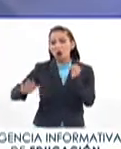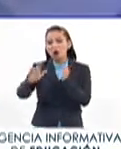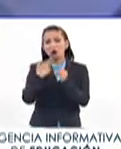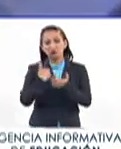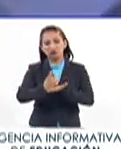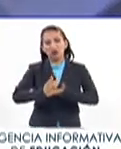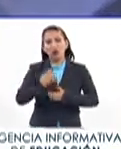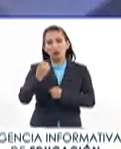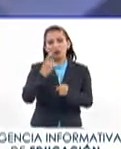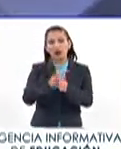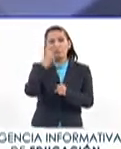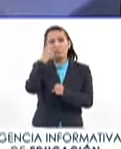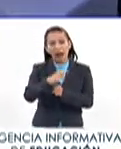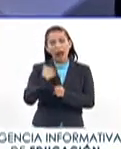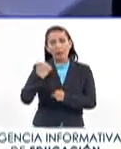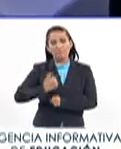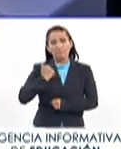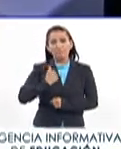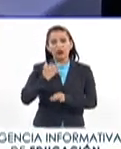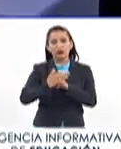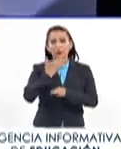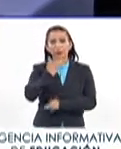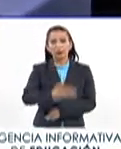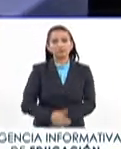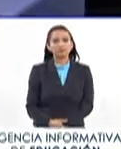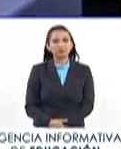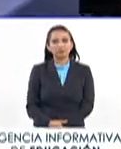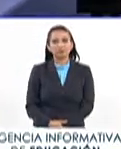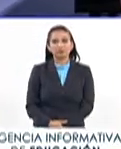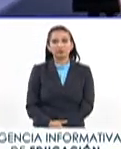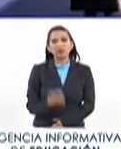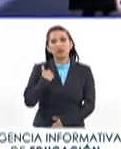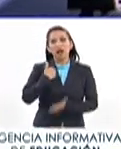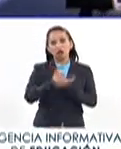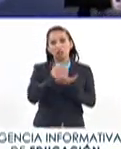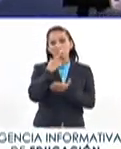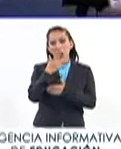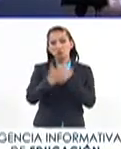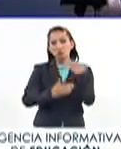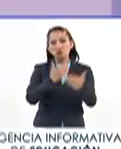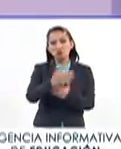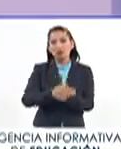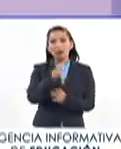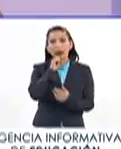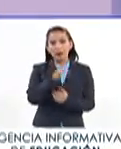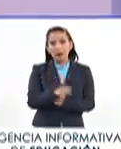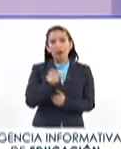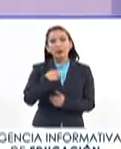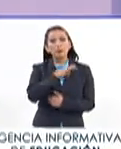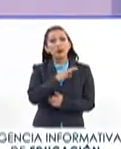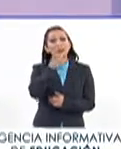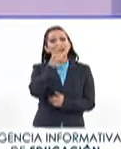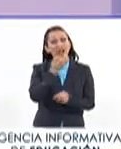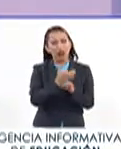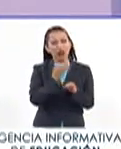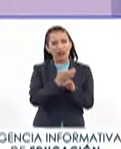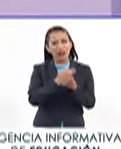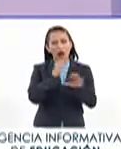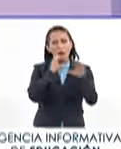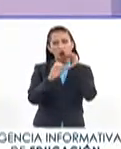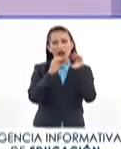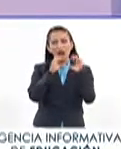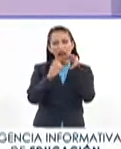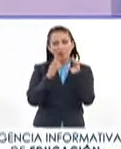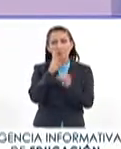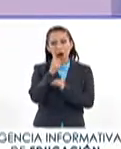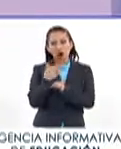brinda una oportunidad que estamos aprovechando muy bien y me ayuda mucho a mejorar. También les puedo mencionar que ahorita la comunicación